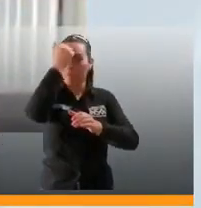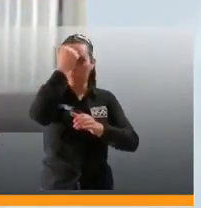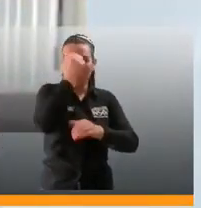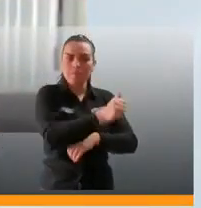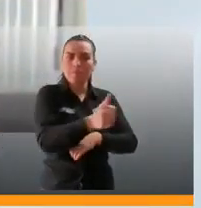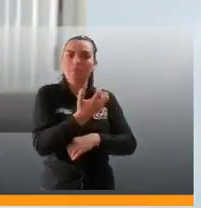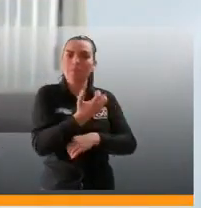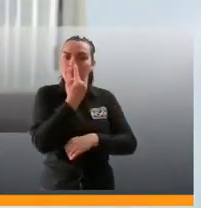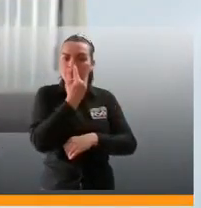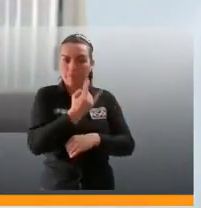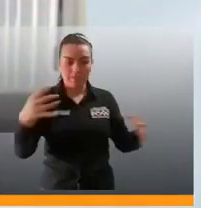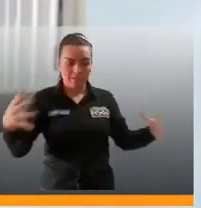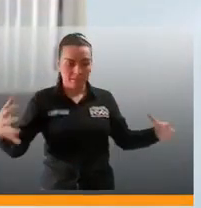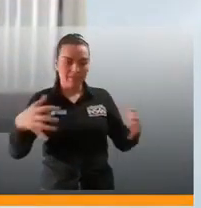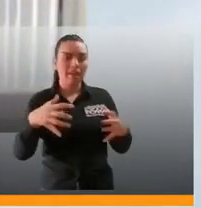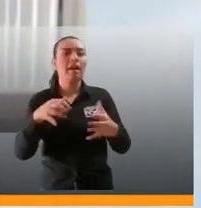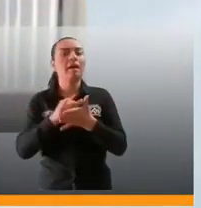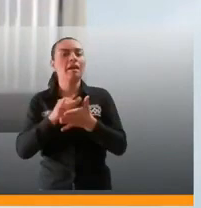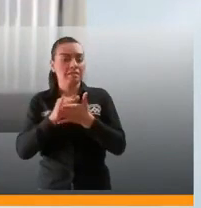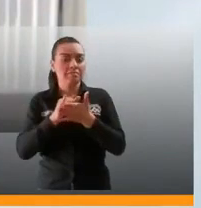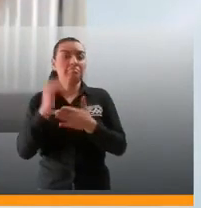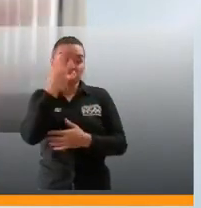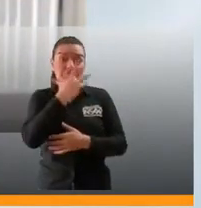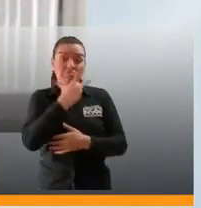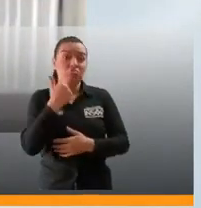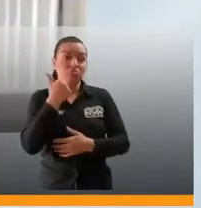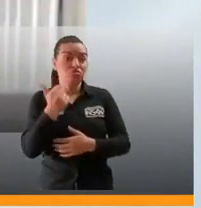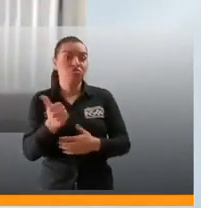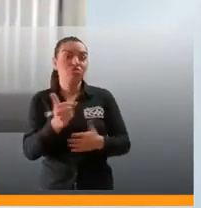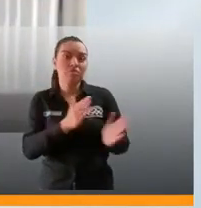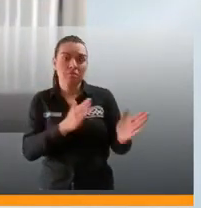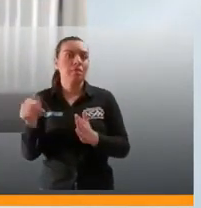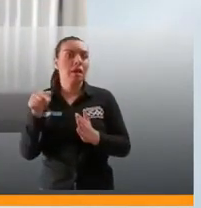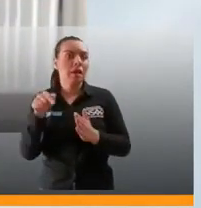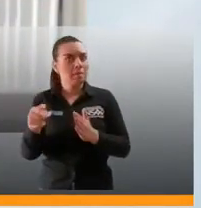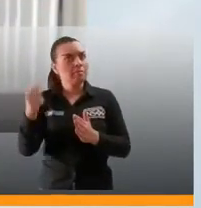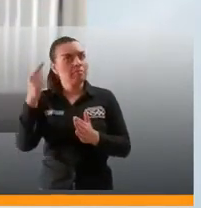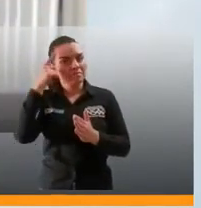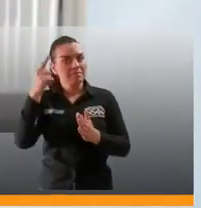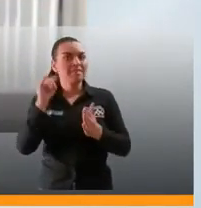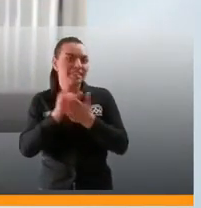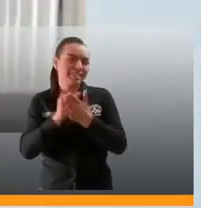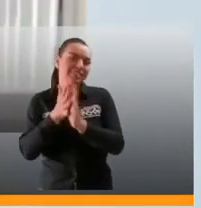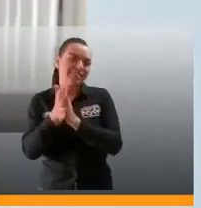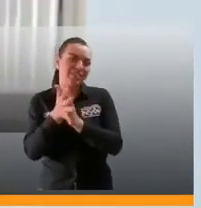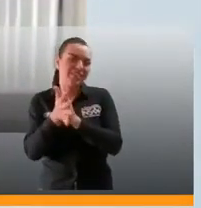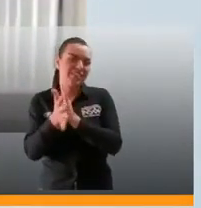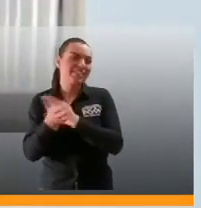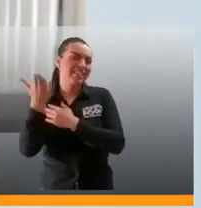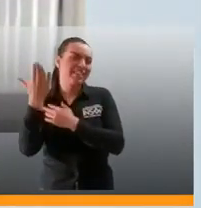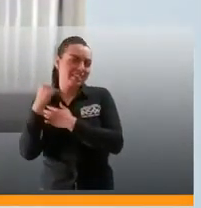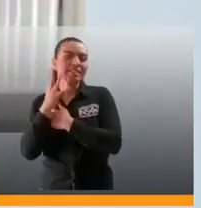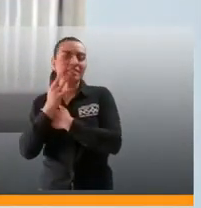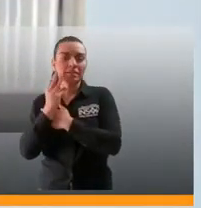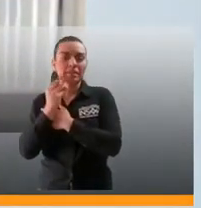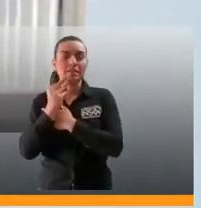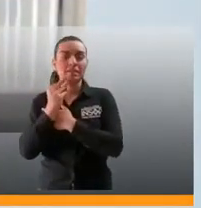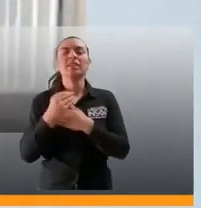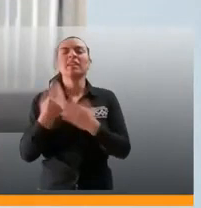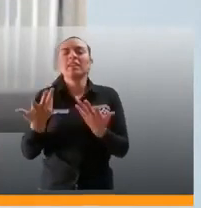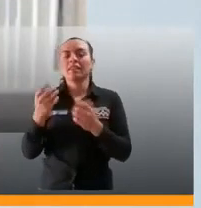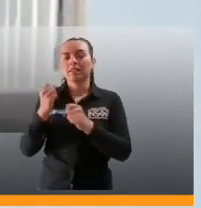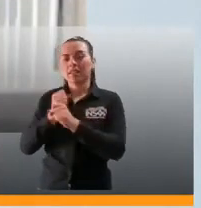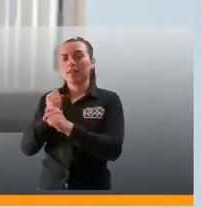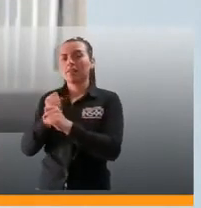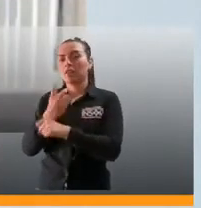muy bonita que tuvo el plan. Ya, pues, a manera como de anécdota, les cuento que estamos con dos instituciones